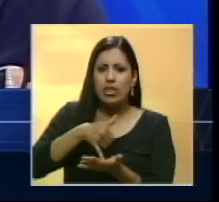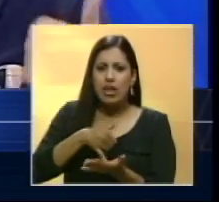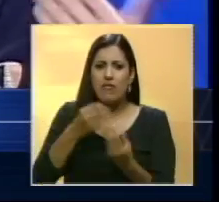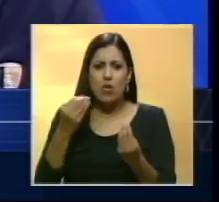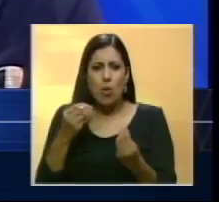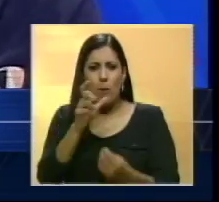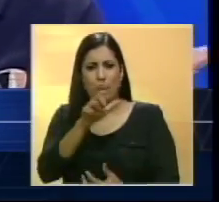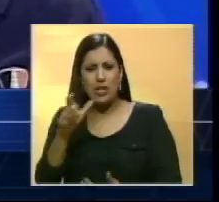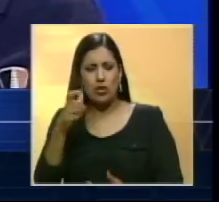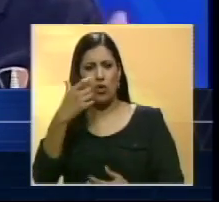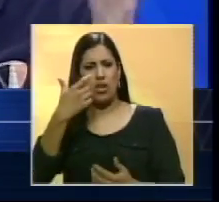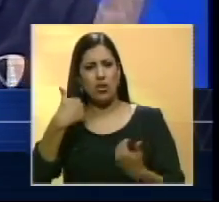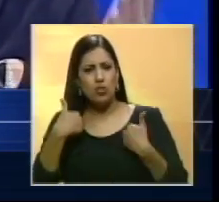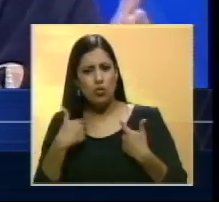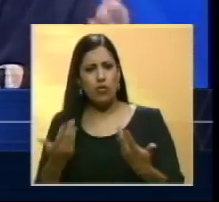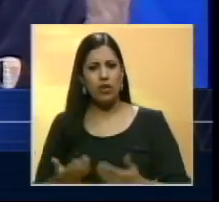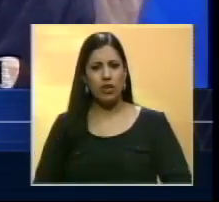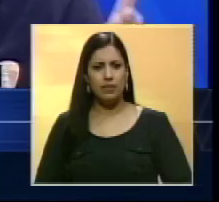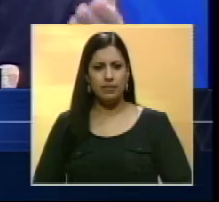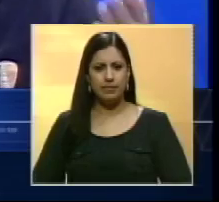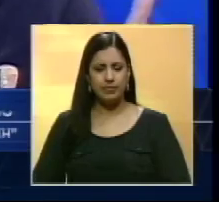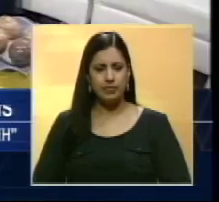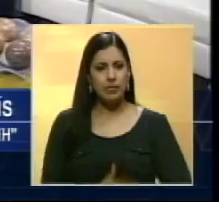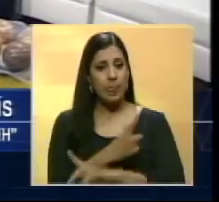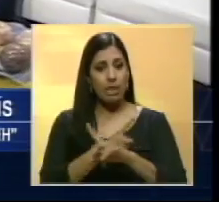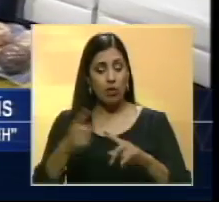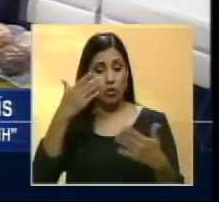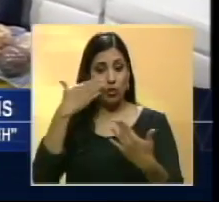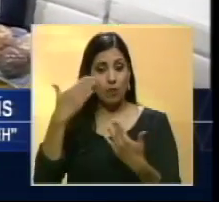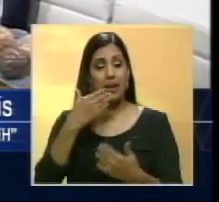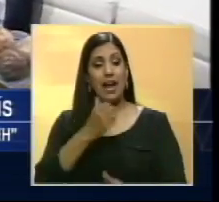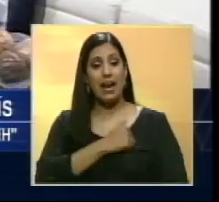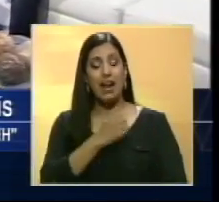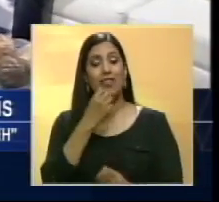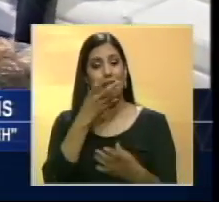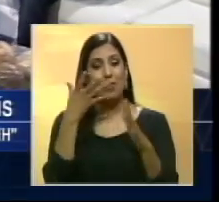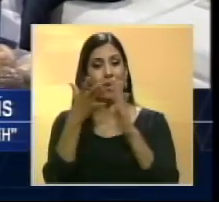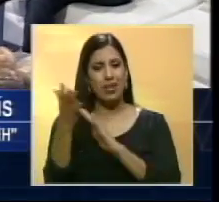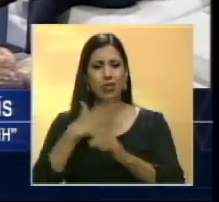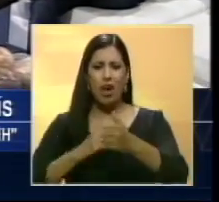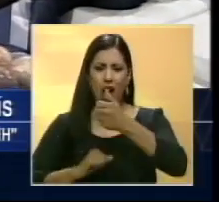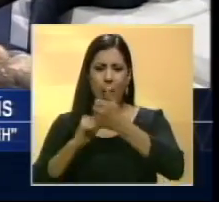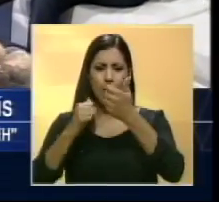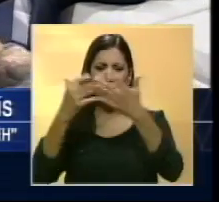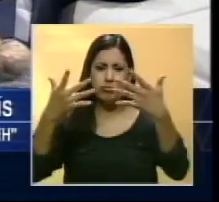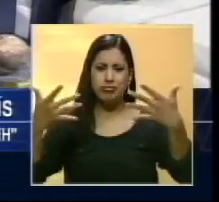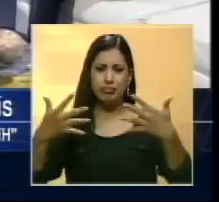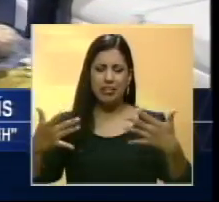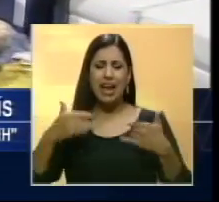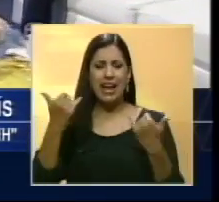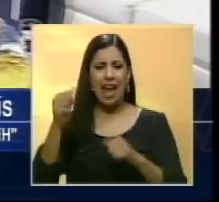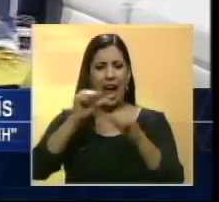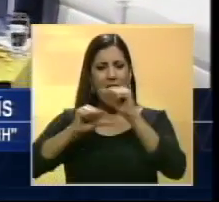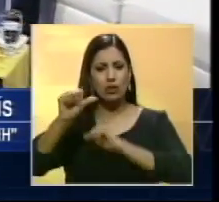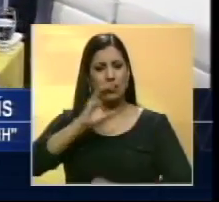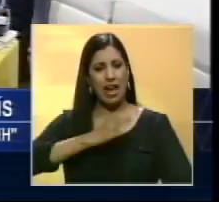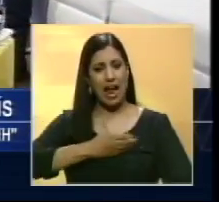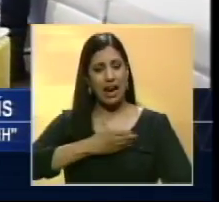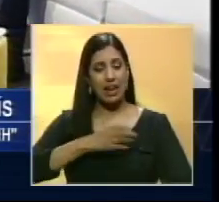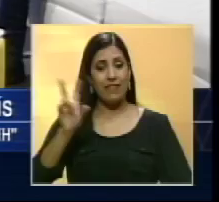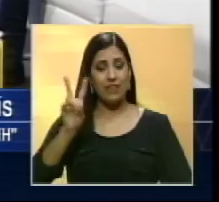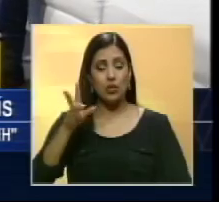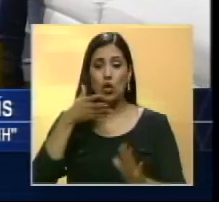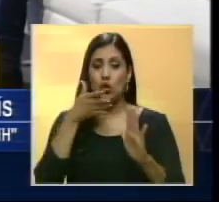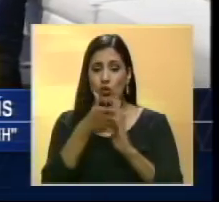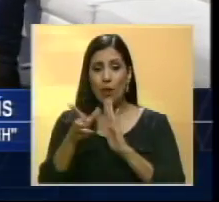a nuestros vecinos, a nuestros ciudadanos. Muchacho ratificó su apoyo a un comunicado emitido por la Asociación de Alcaldes de Venezuela